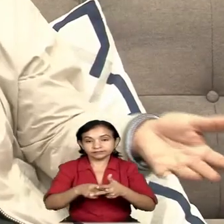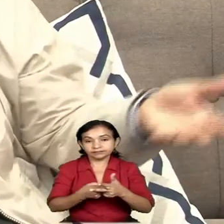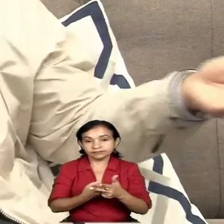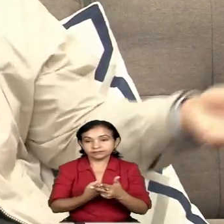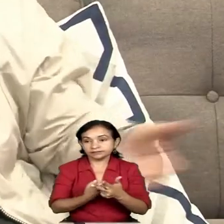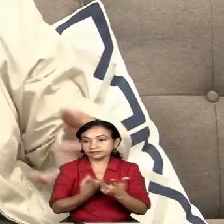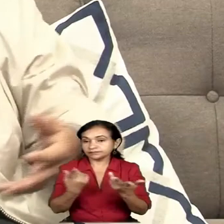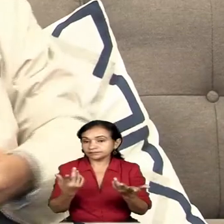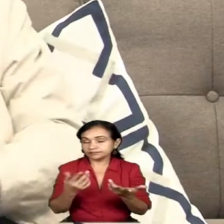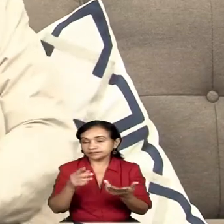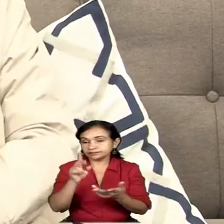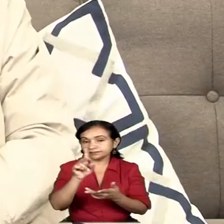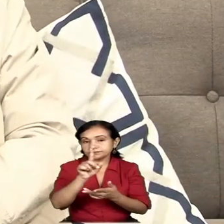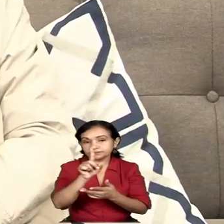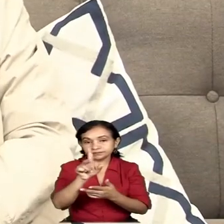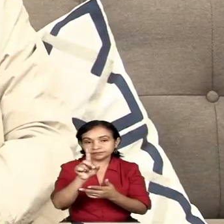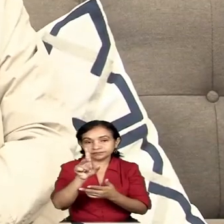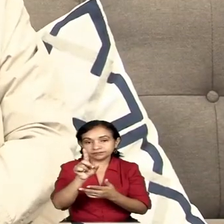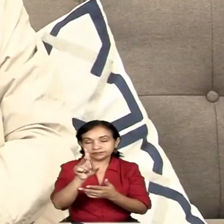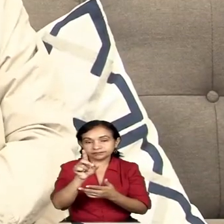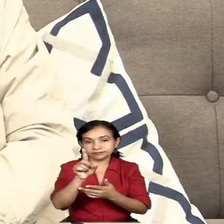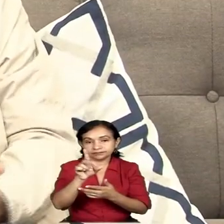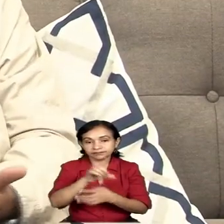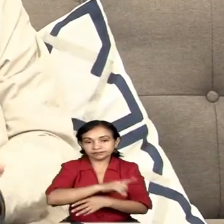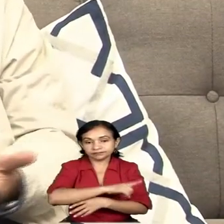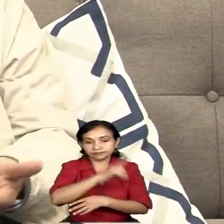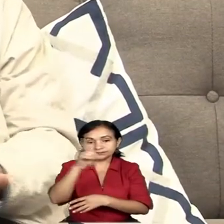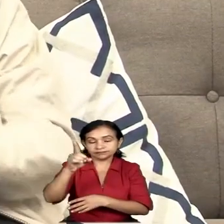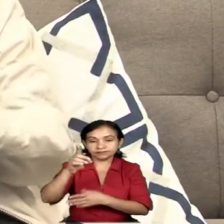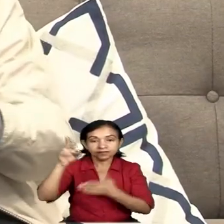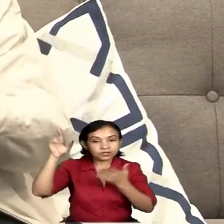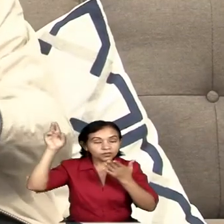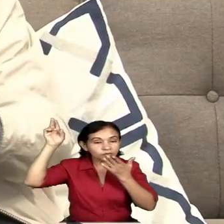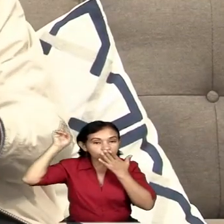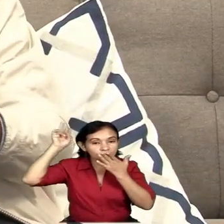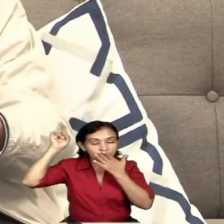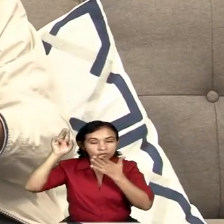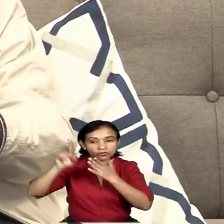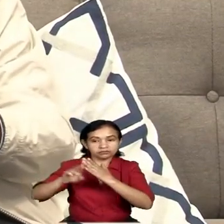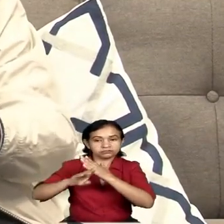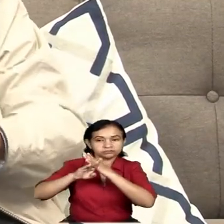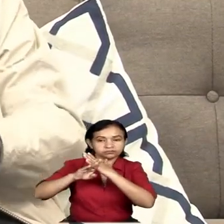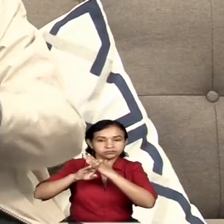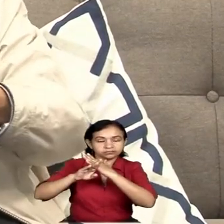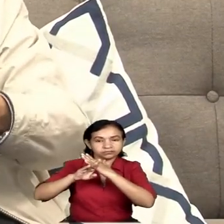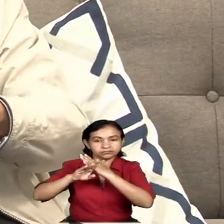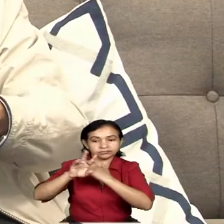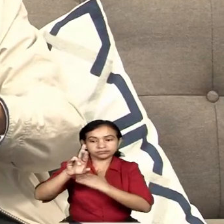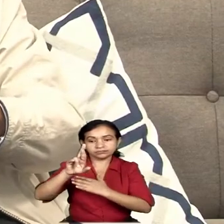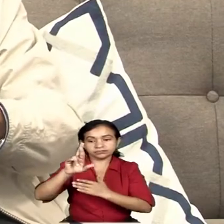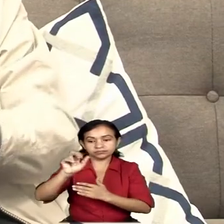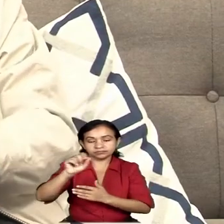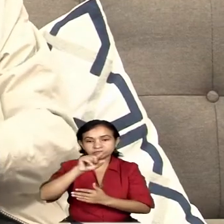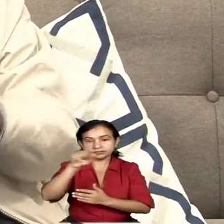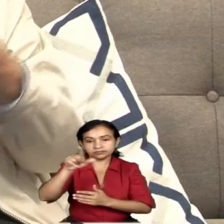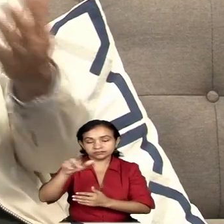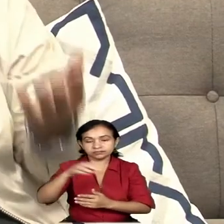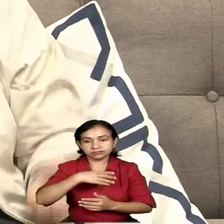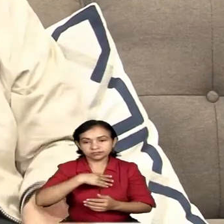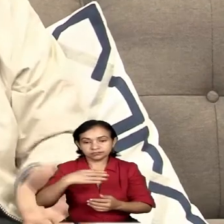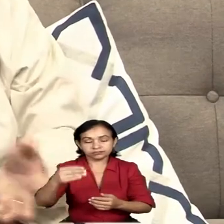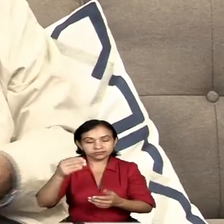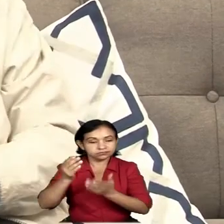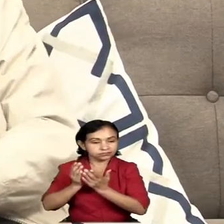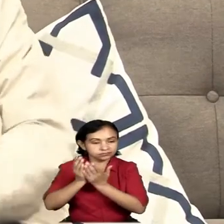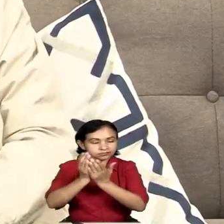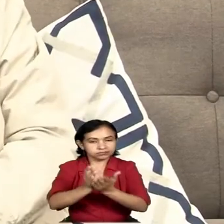ya que hablaste del 12, el Día de la Resistencia Indígena, en vez del Día de la Raza. La raza. O el Día del Descubrimiento